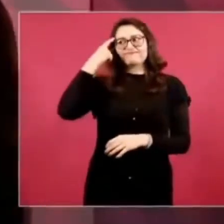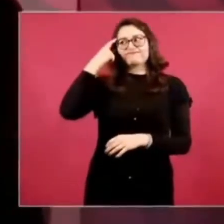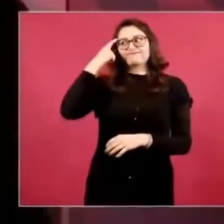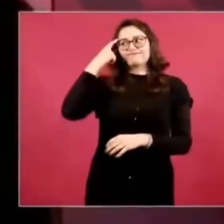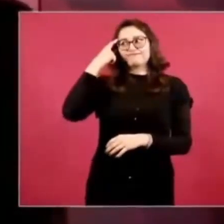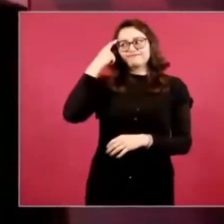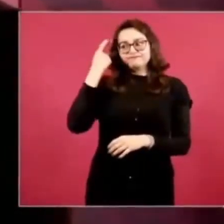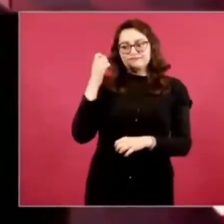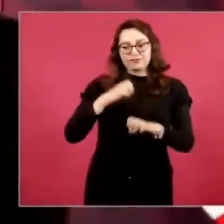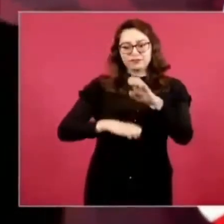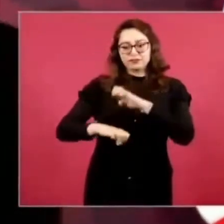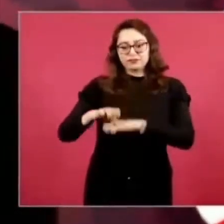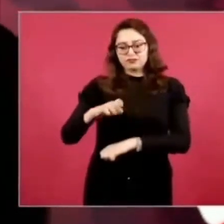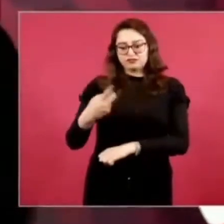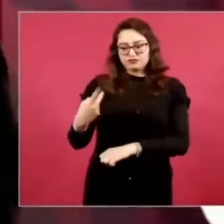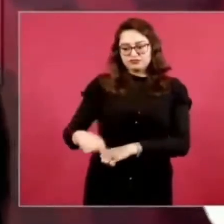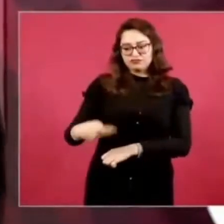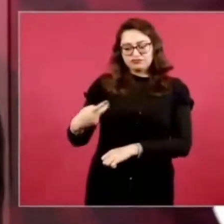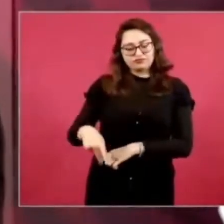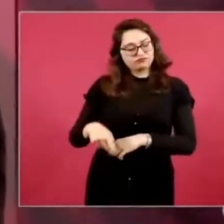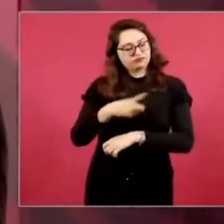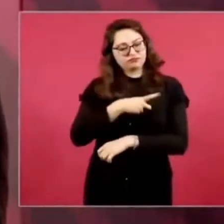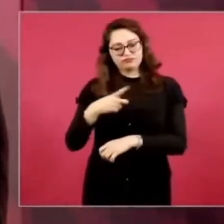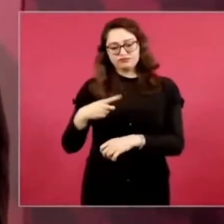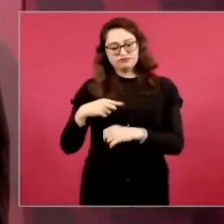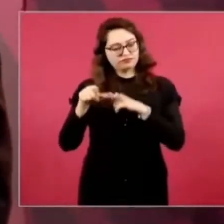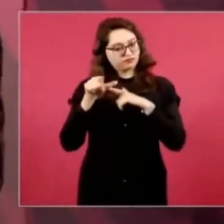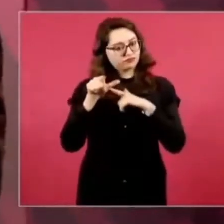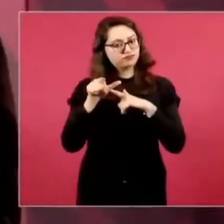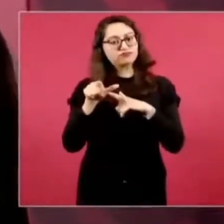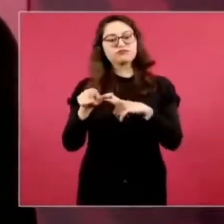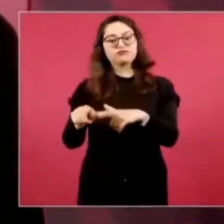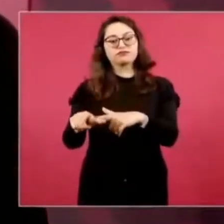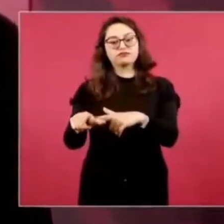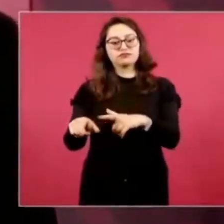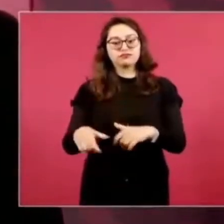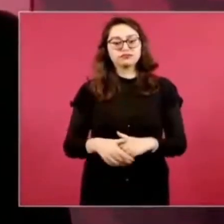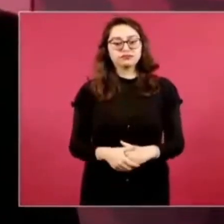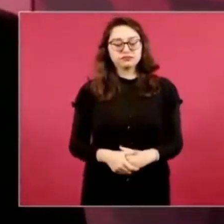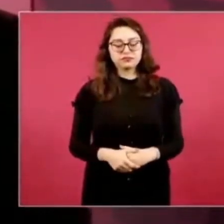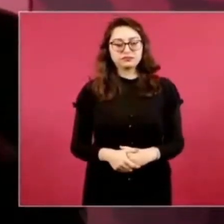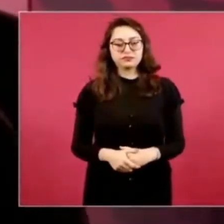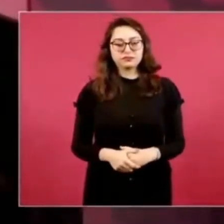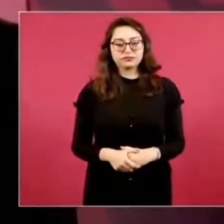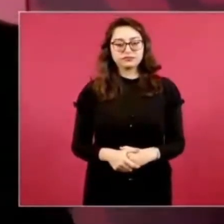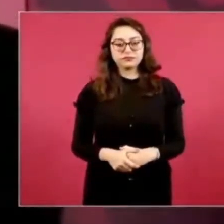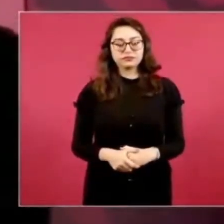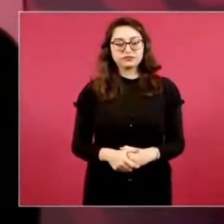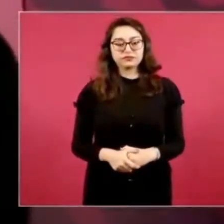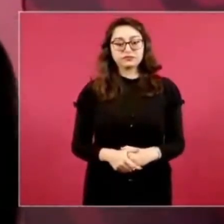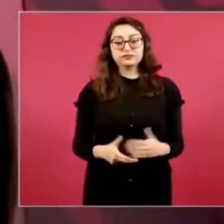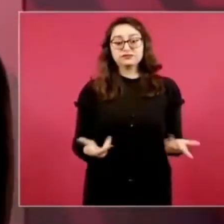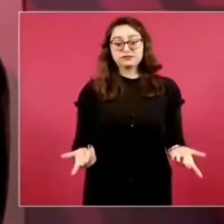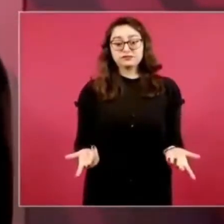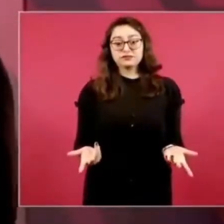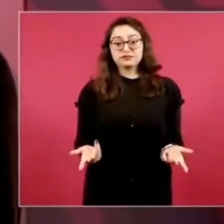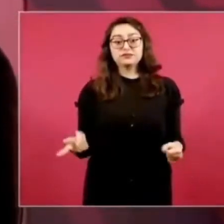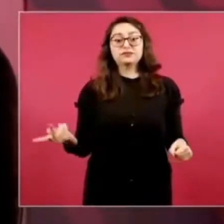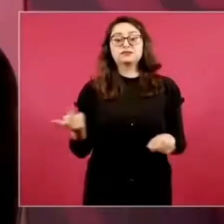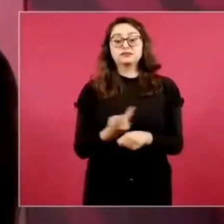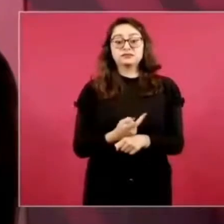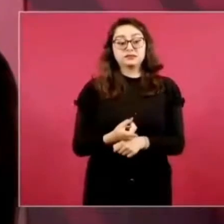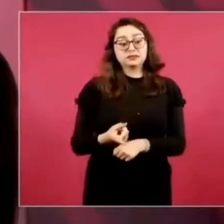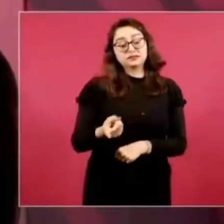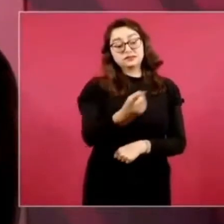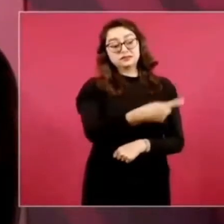conserve estas empresas estratégicas. Esa idea no la comparten con nosotros los tecnócratas.